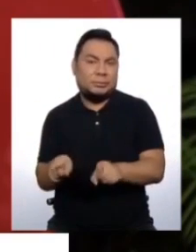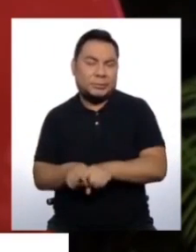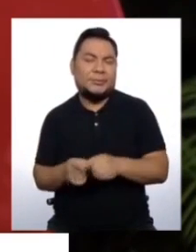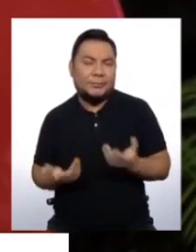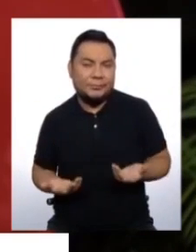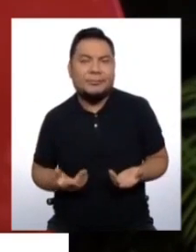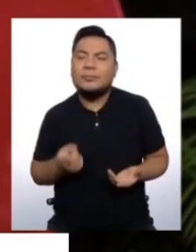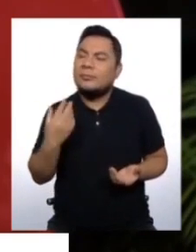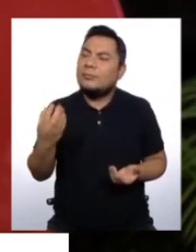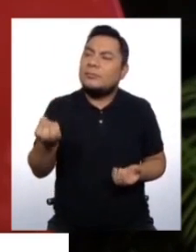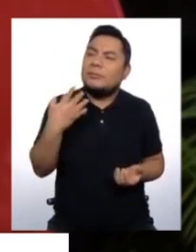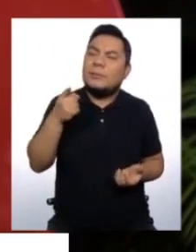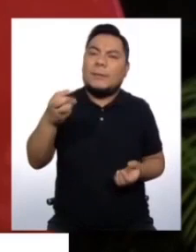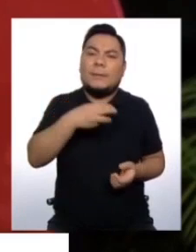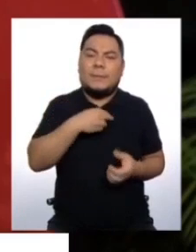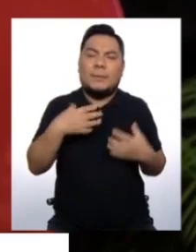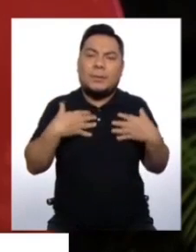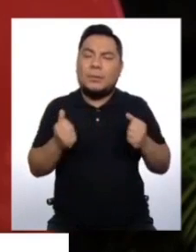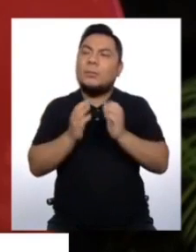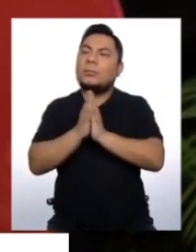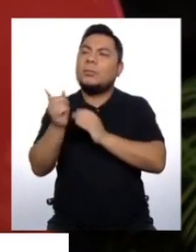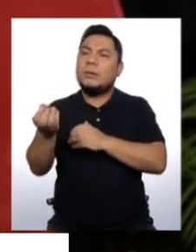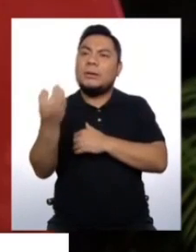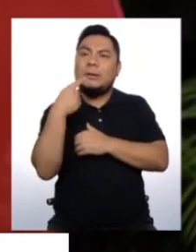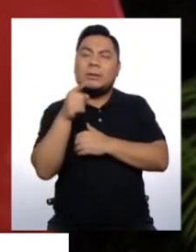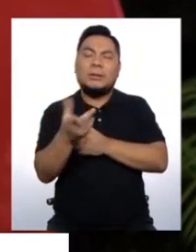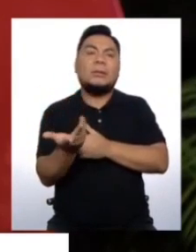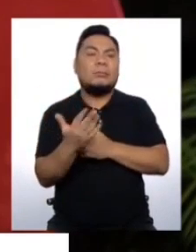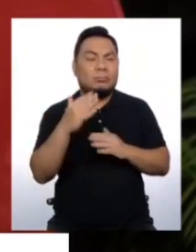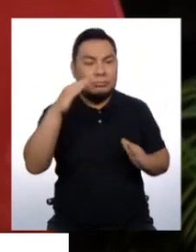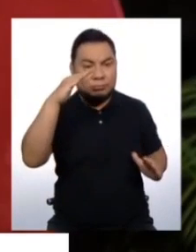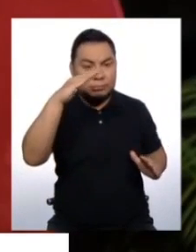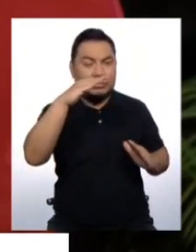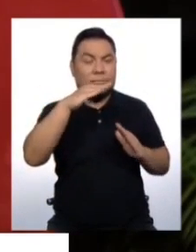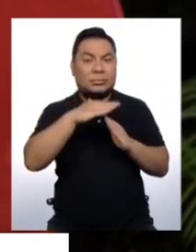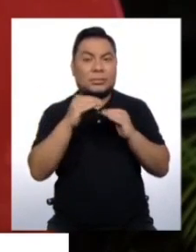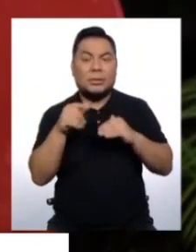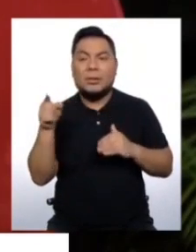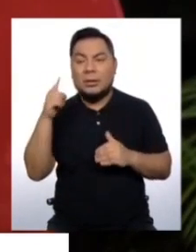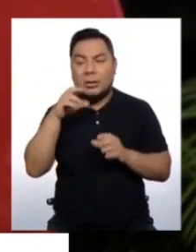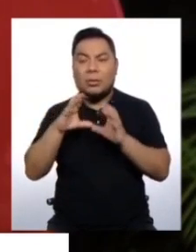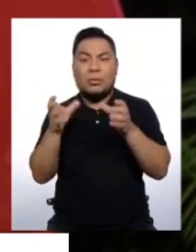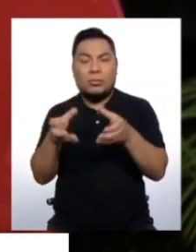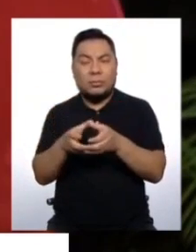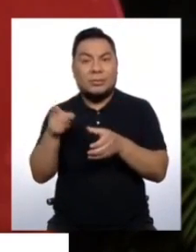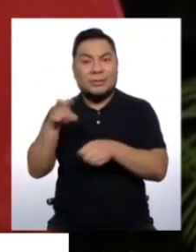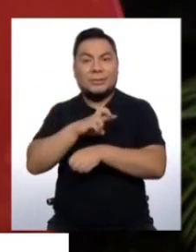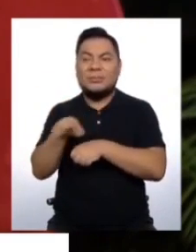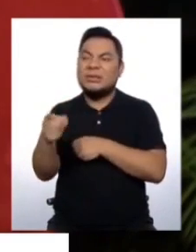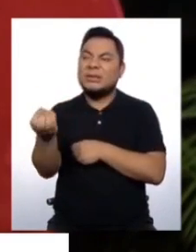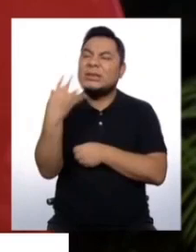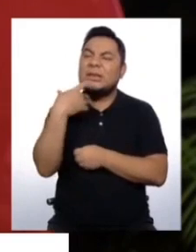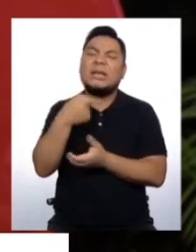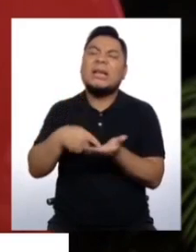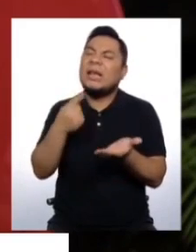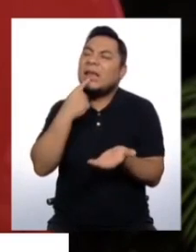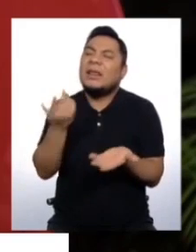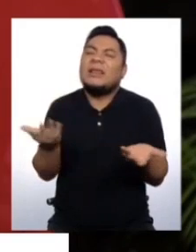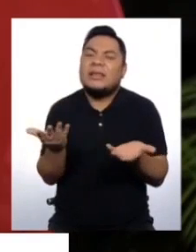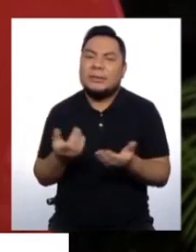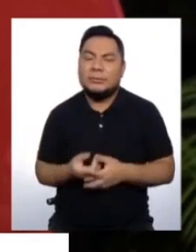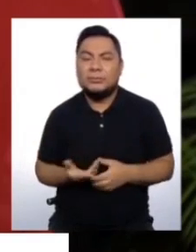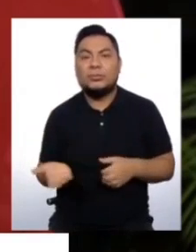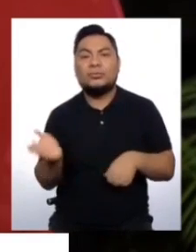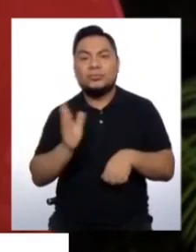va y qué nos puede decir respecto a lo que manifiesta el equipo de profesionales de prospectiva respecto a